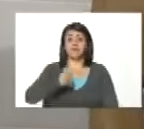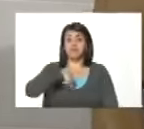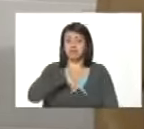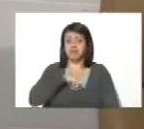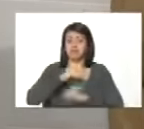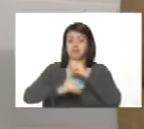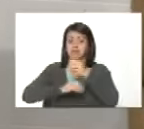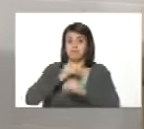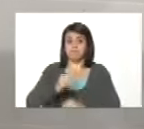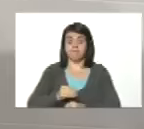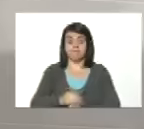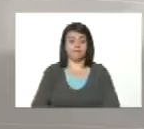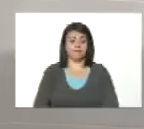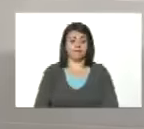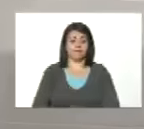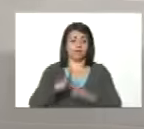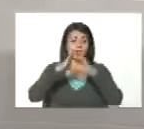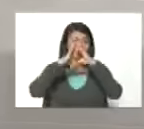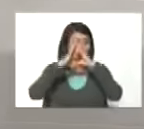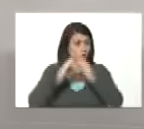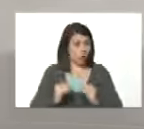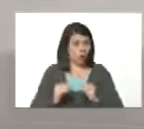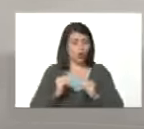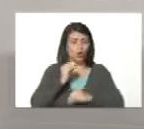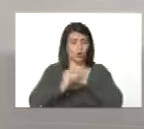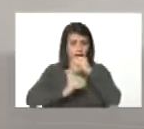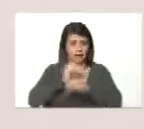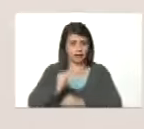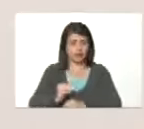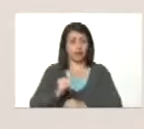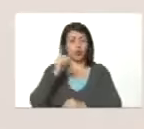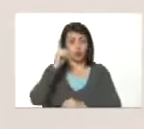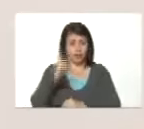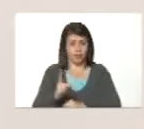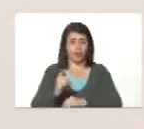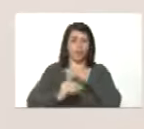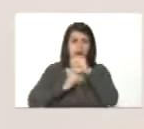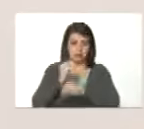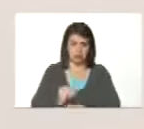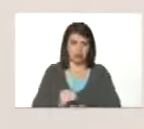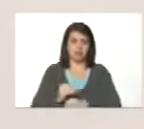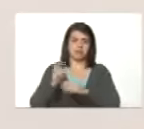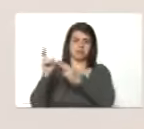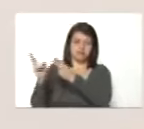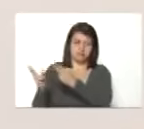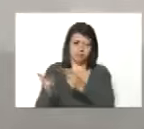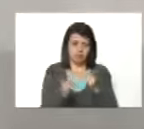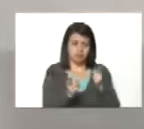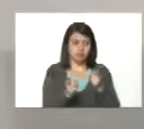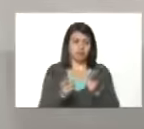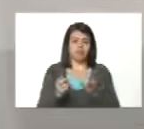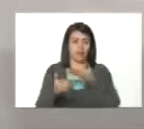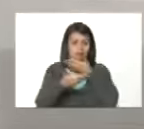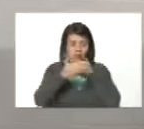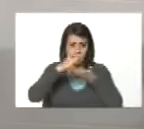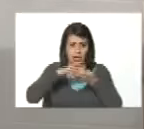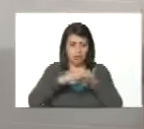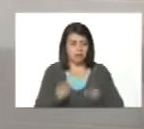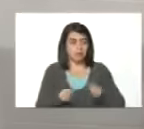Nosotros hicimos todo lo que nos correspondía hacer. Se les invitó, se les pasó una